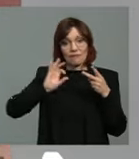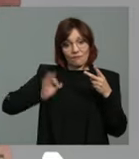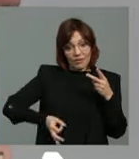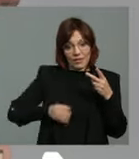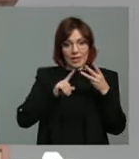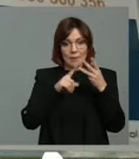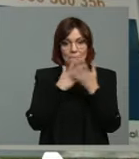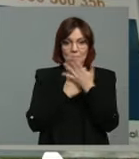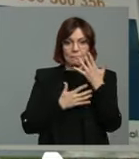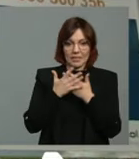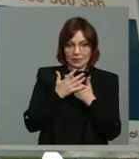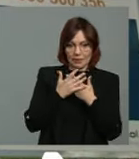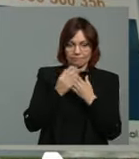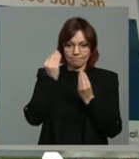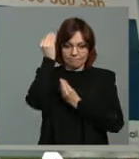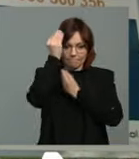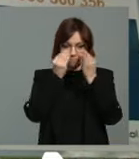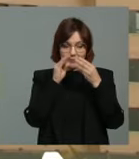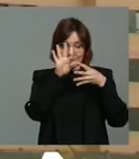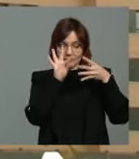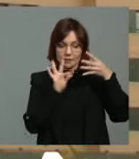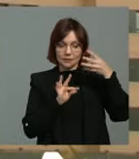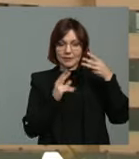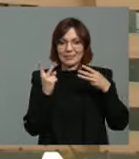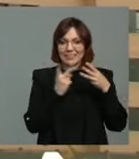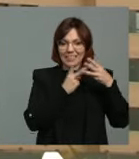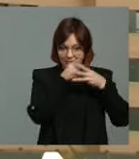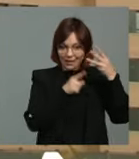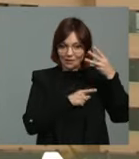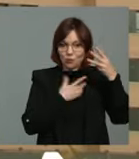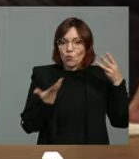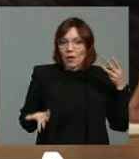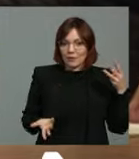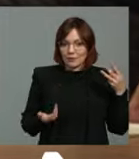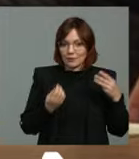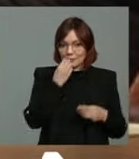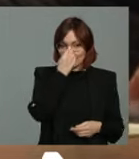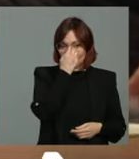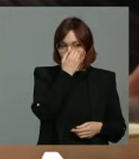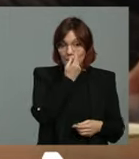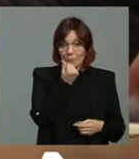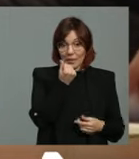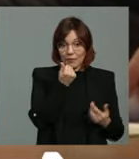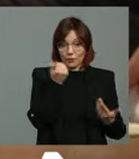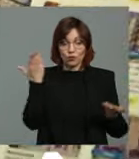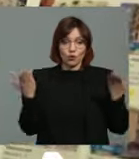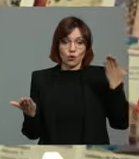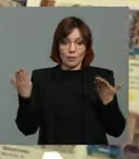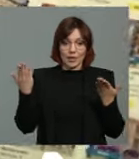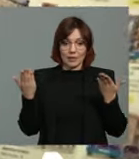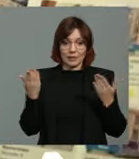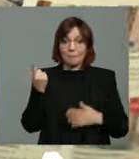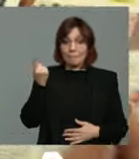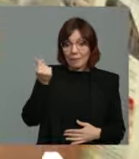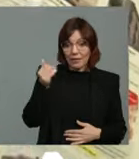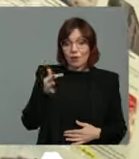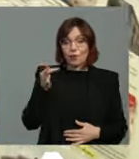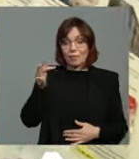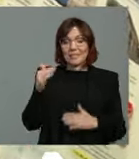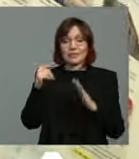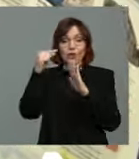reflexionar muy bien sobre Qué tipo de hipoteca me interesa más comparar precios que es importantísimo tanto precios como condiciones de las